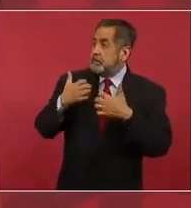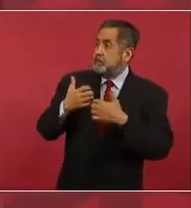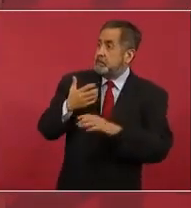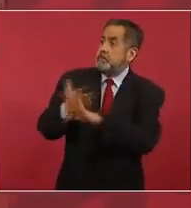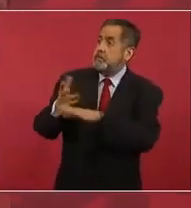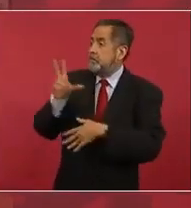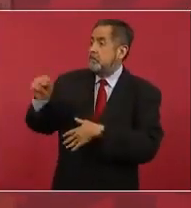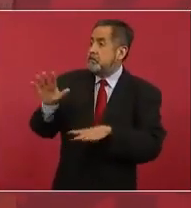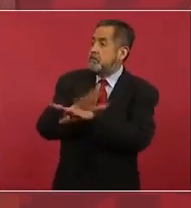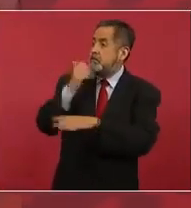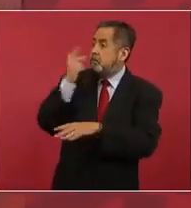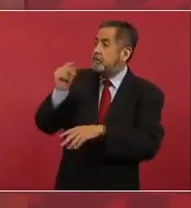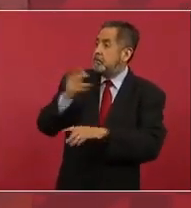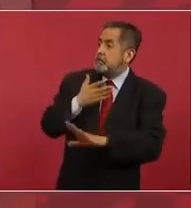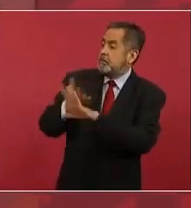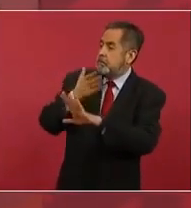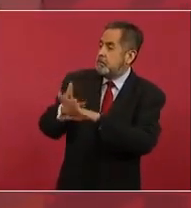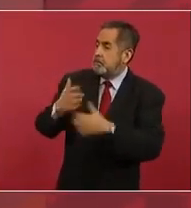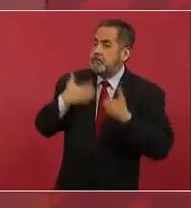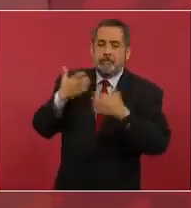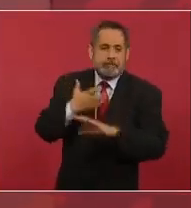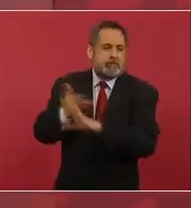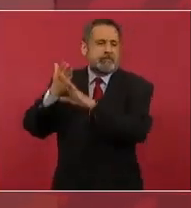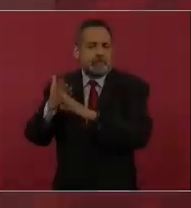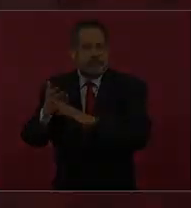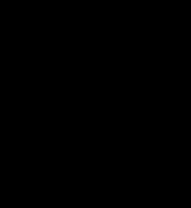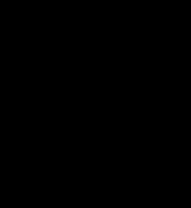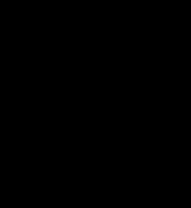se oponen y reaccionan.